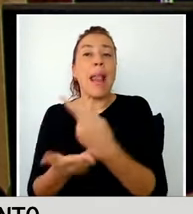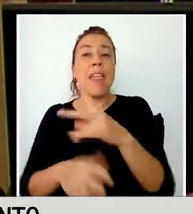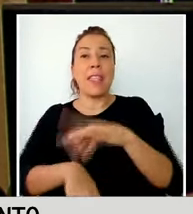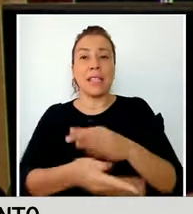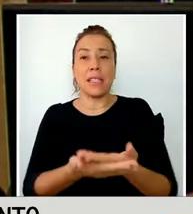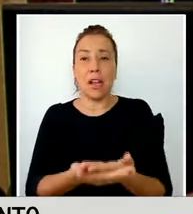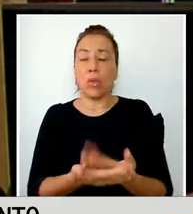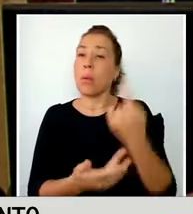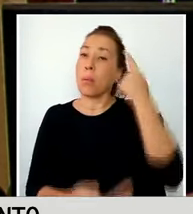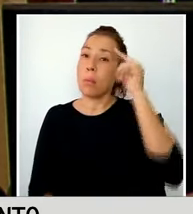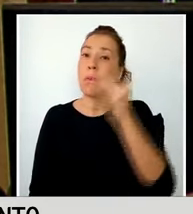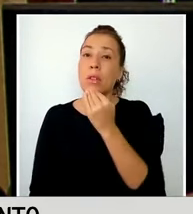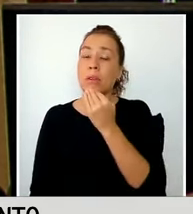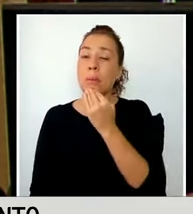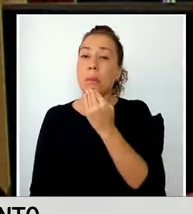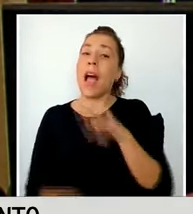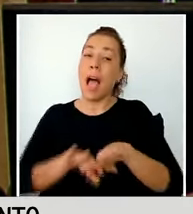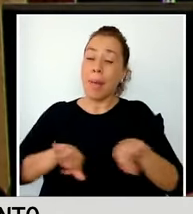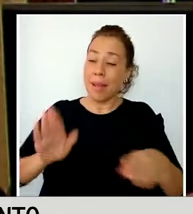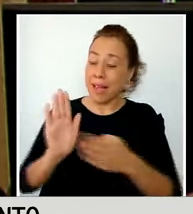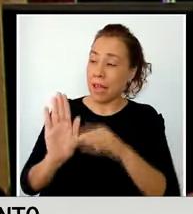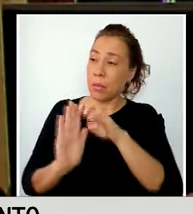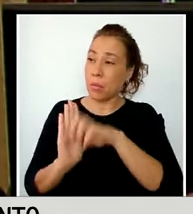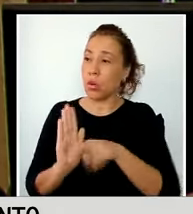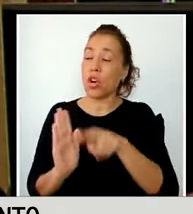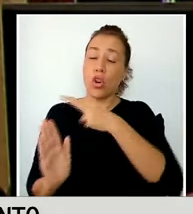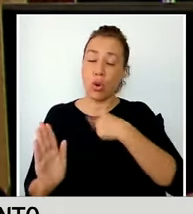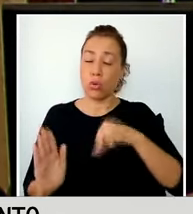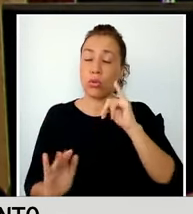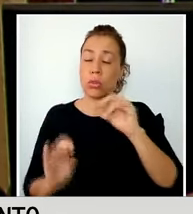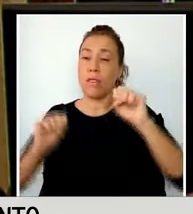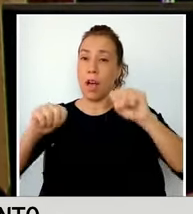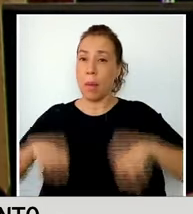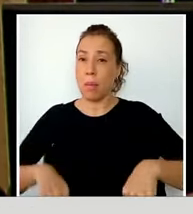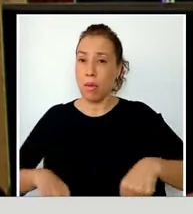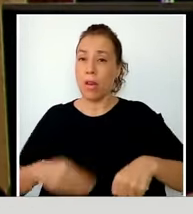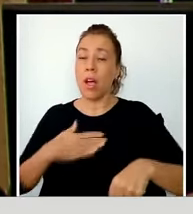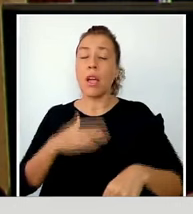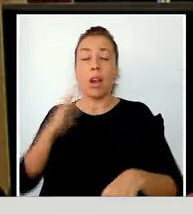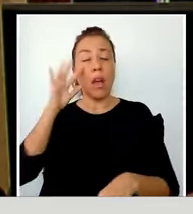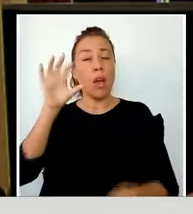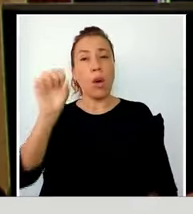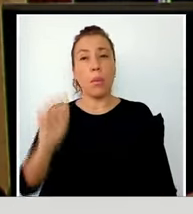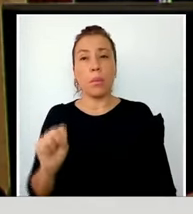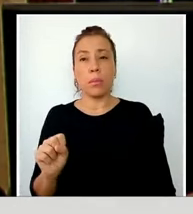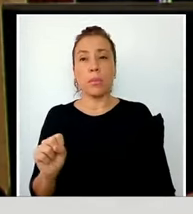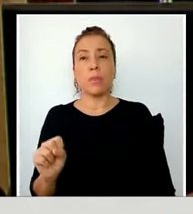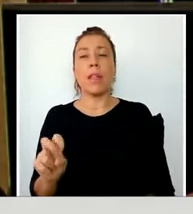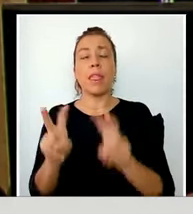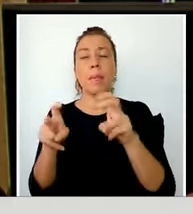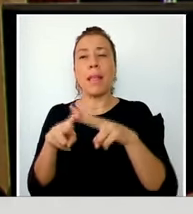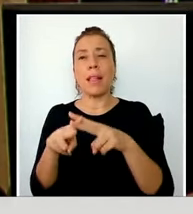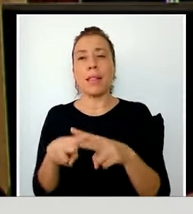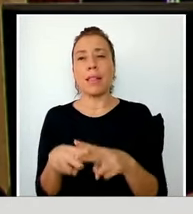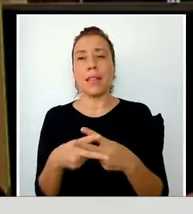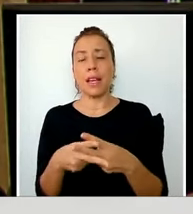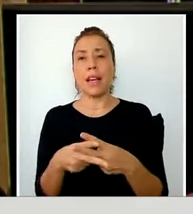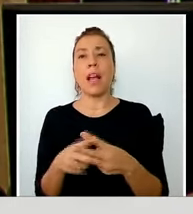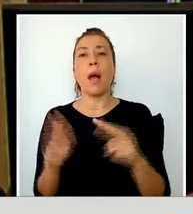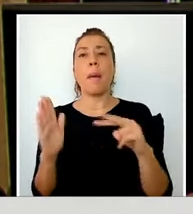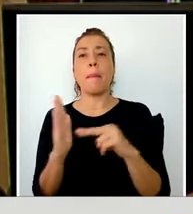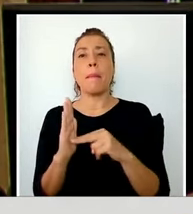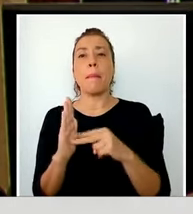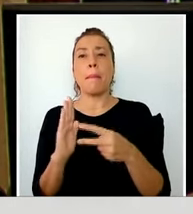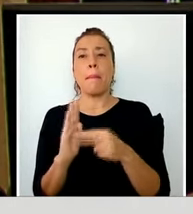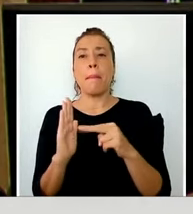aparte de este proyecto que lo vamos a probar Quisiera hacer una observación más técnicas respecto del problema que se